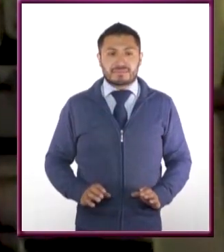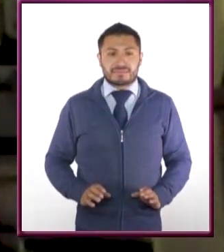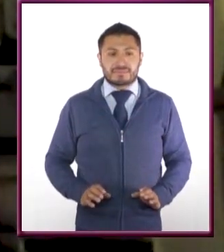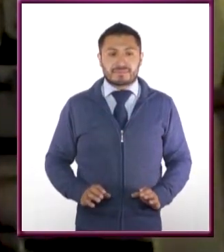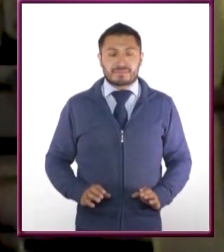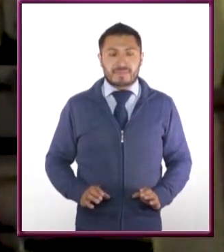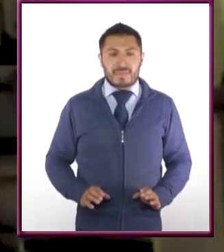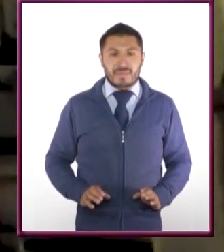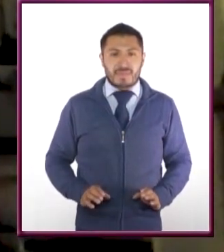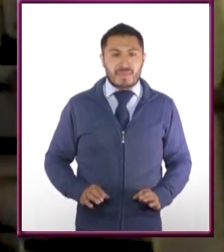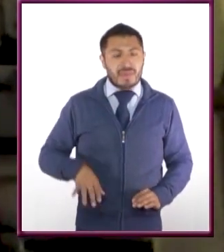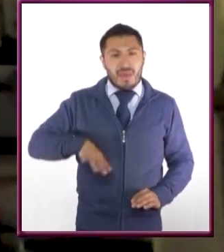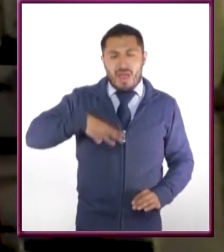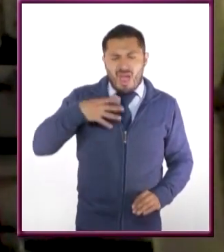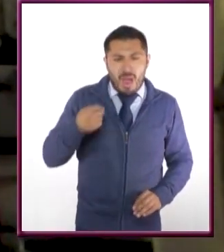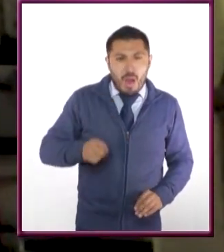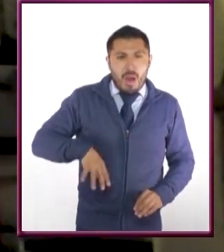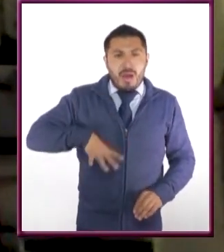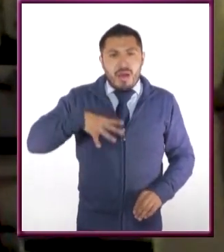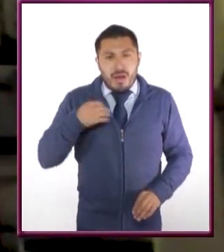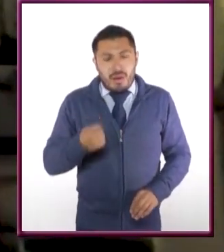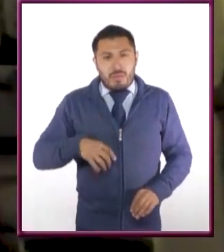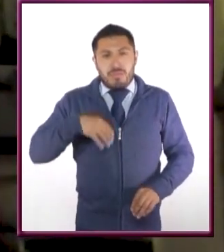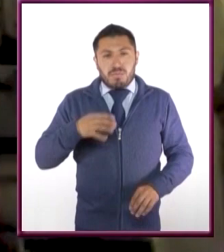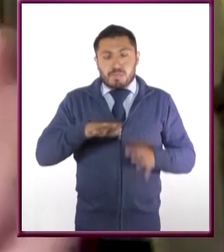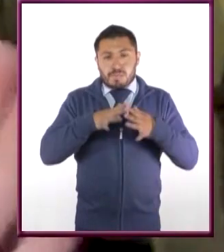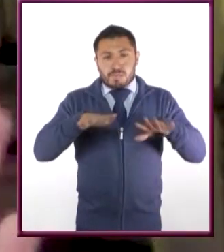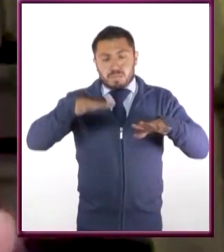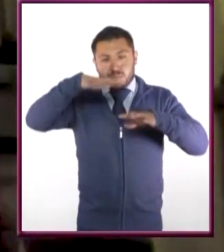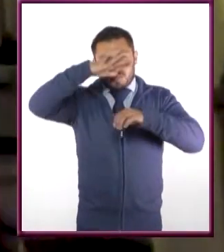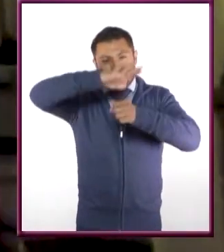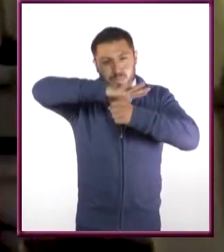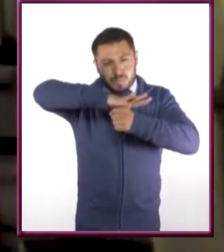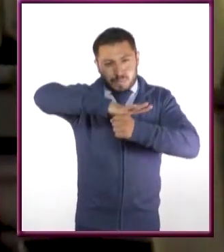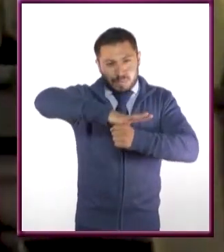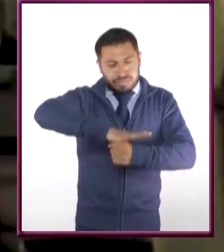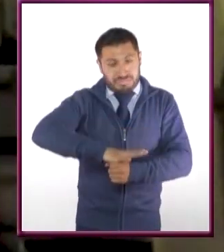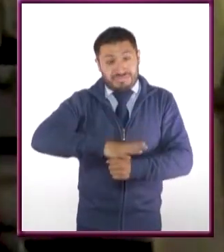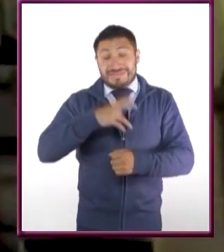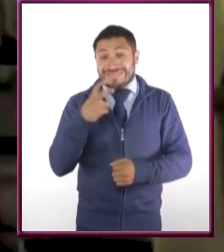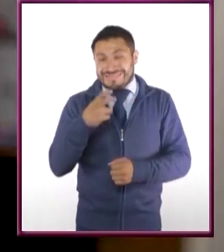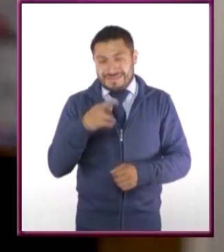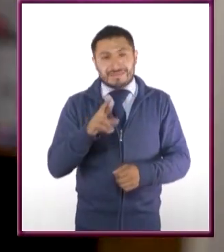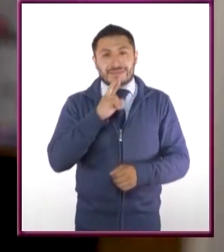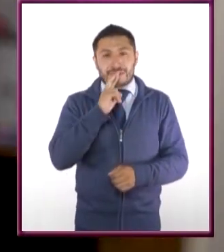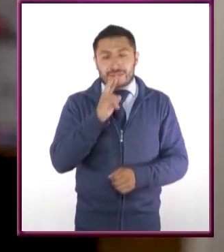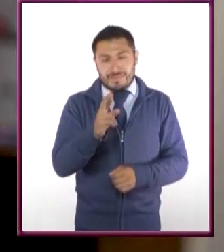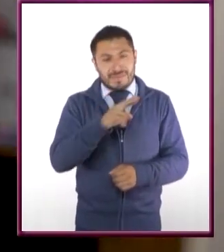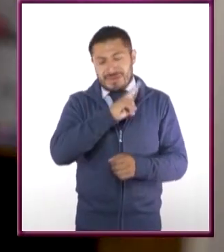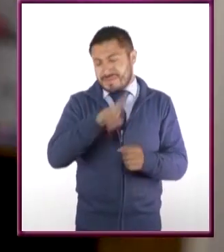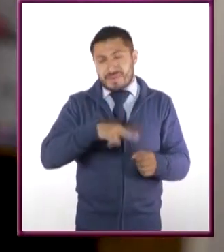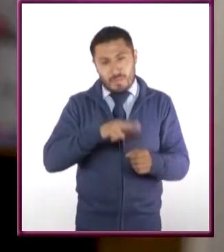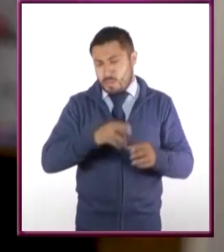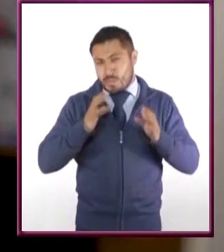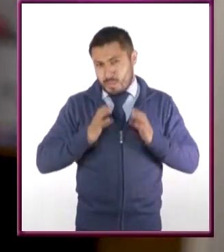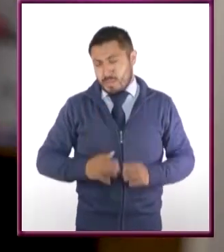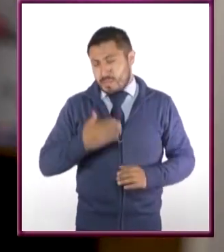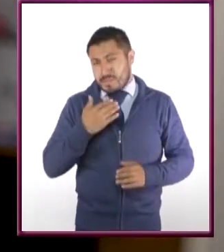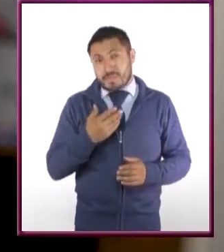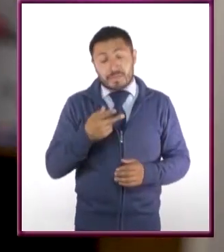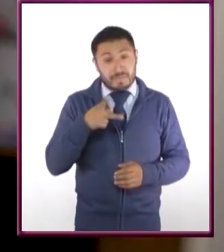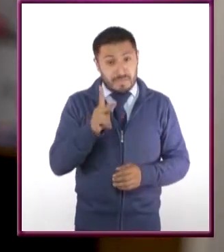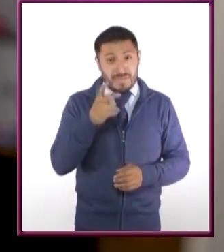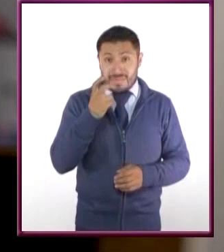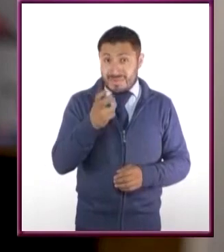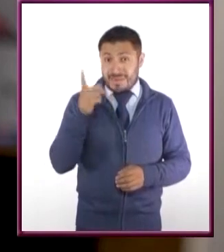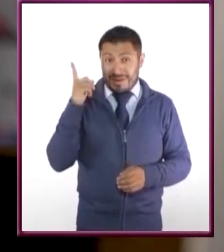peleando contra la presión que se le está ejerciendo. Y es una respuesta exponencial. Por lo mismo, es muy